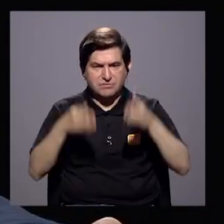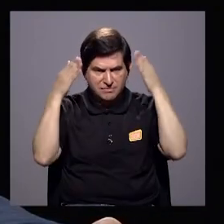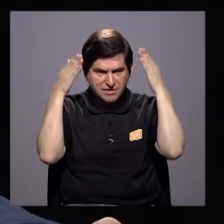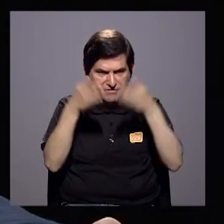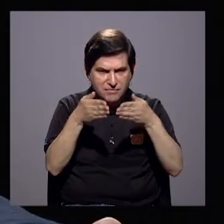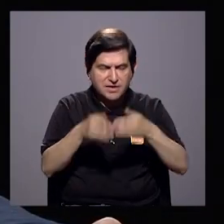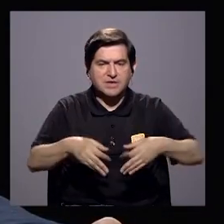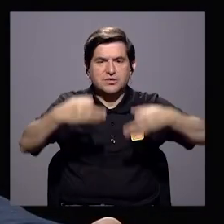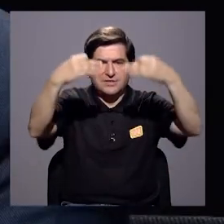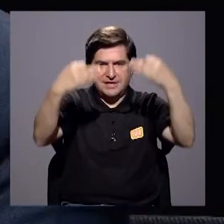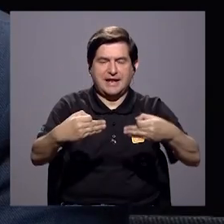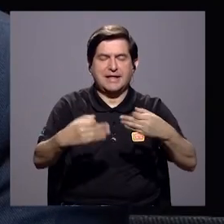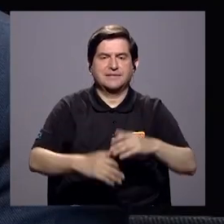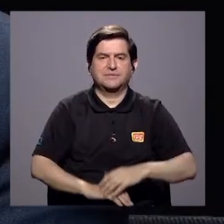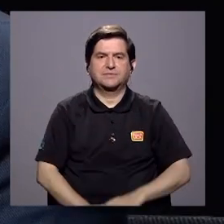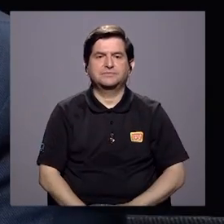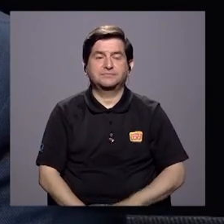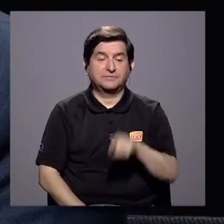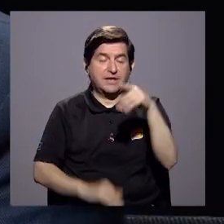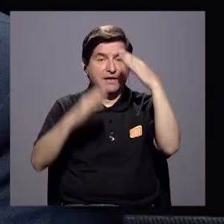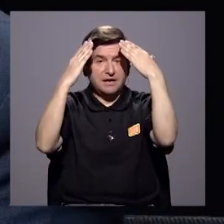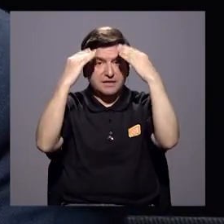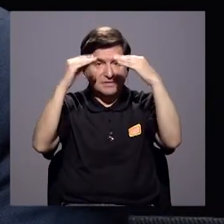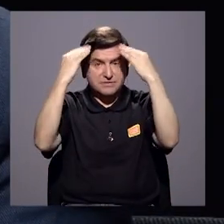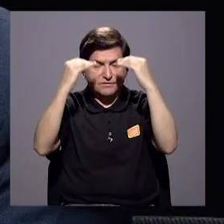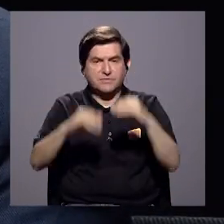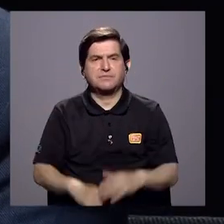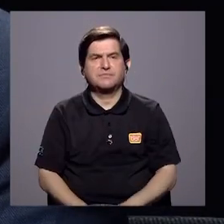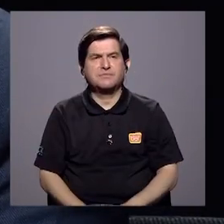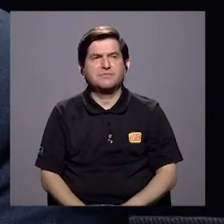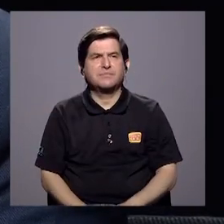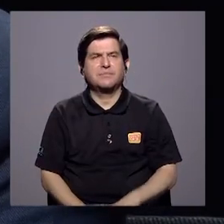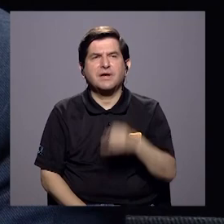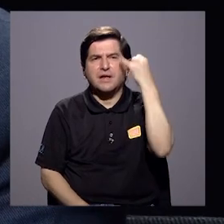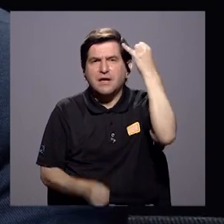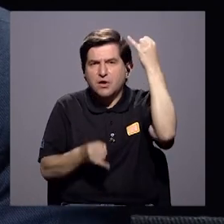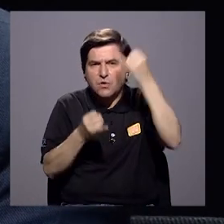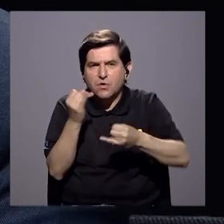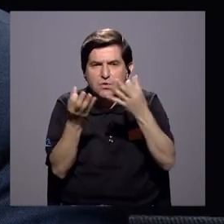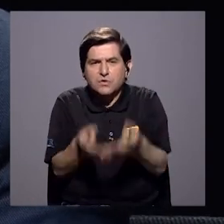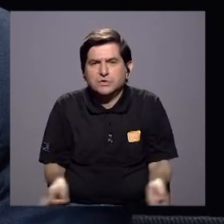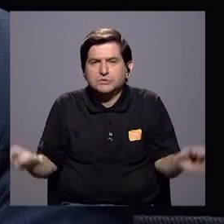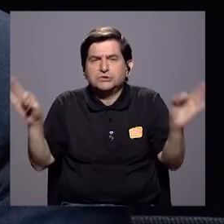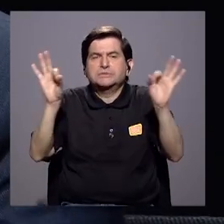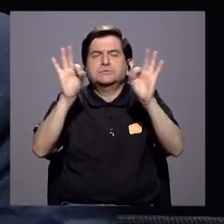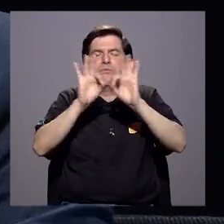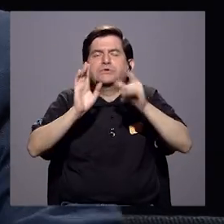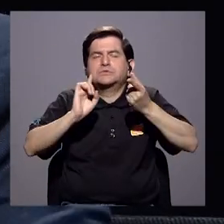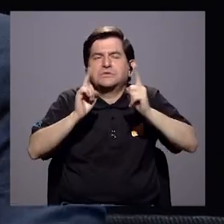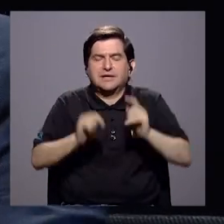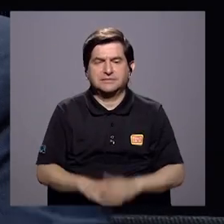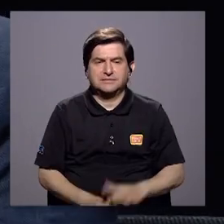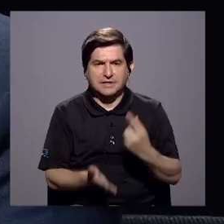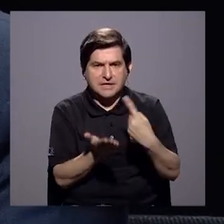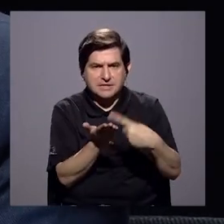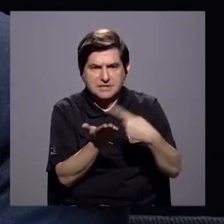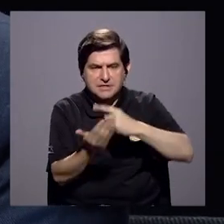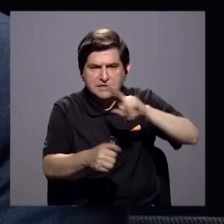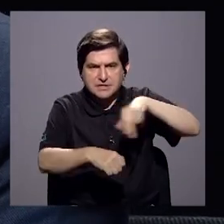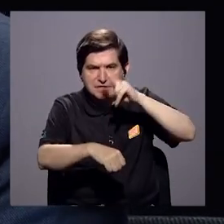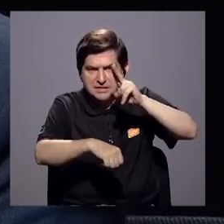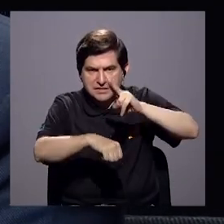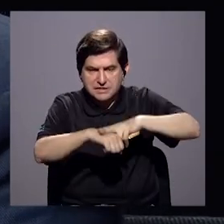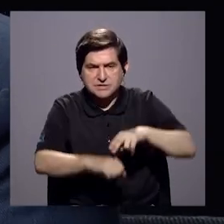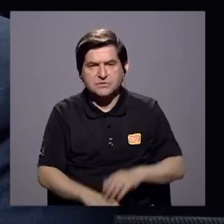enfocamos en el decreto este informe de los primeros las conclusiones o la más importante es que la discusión a nivel